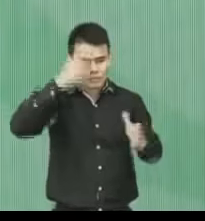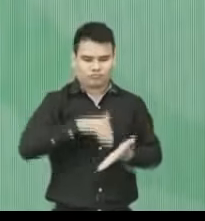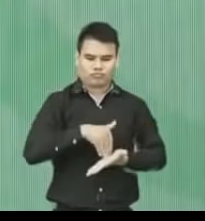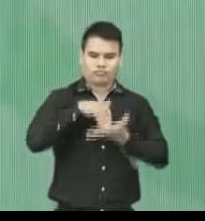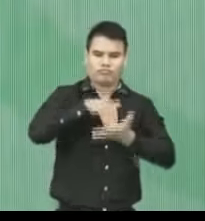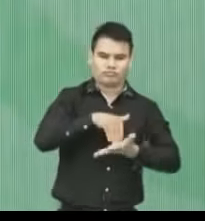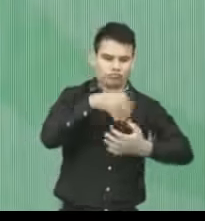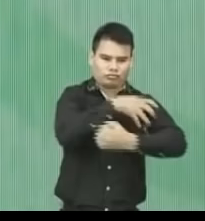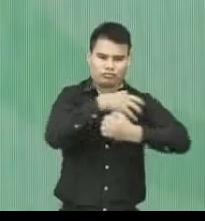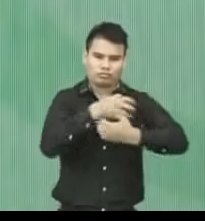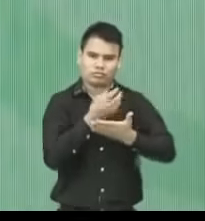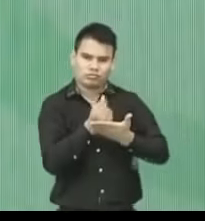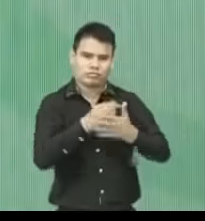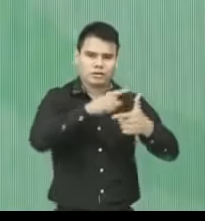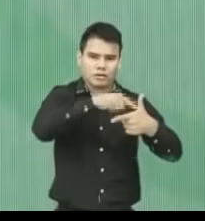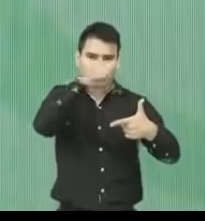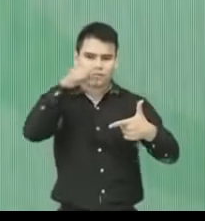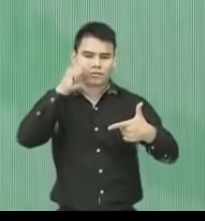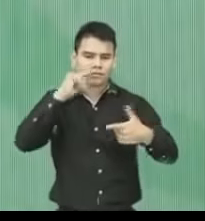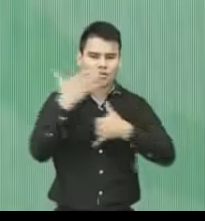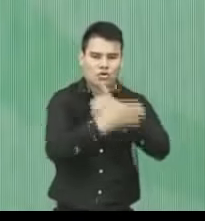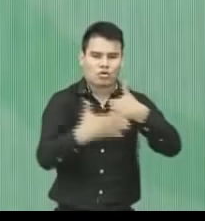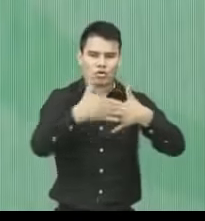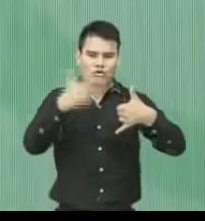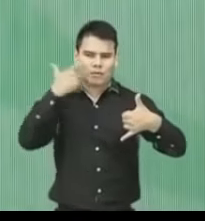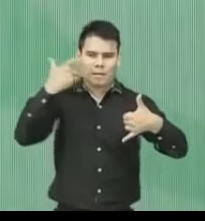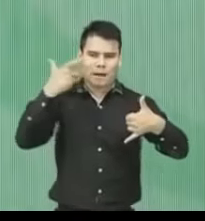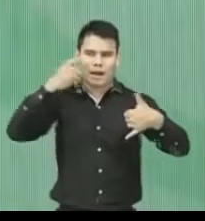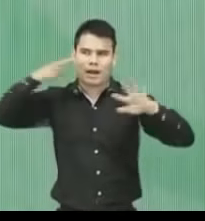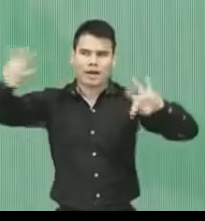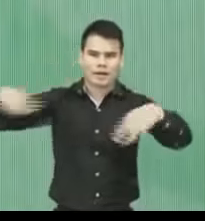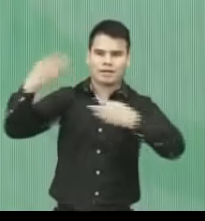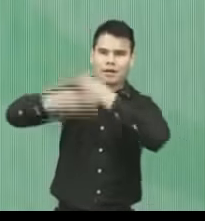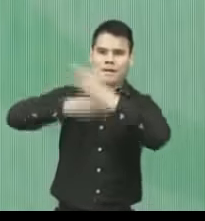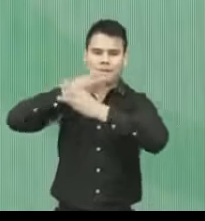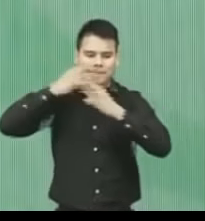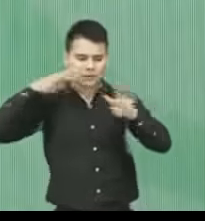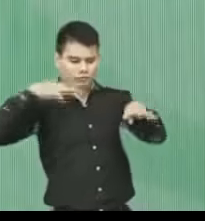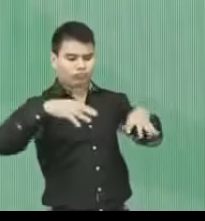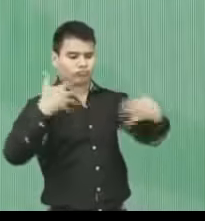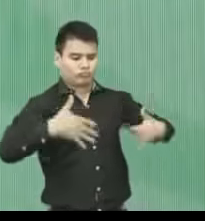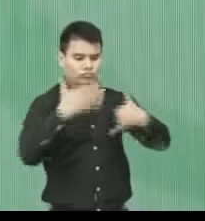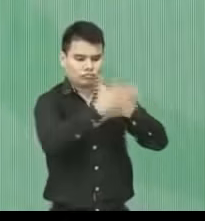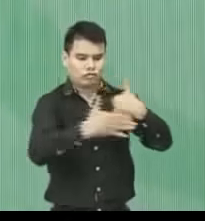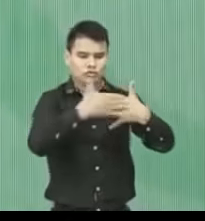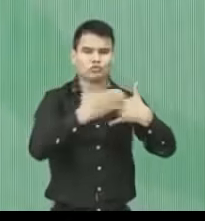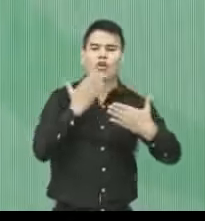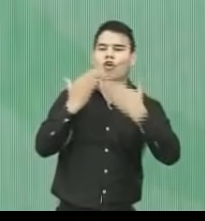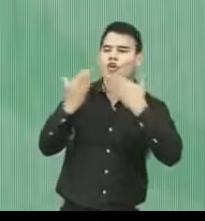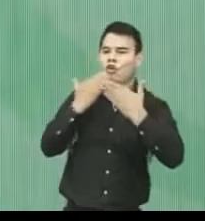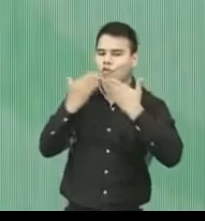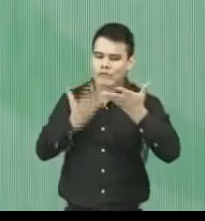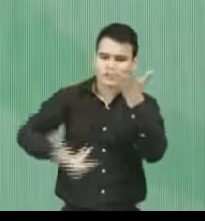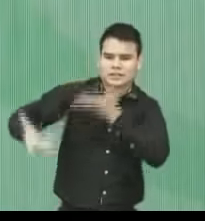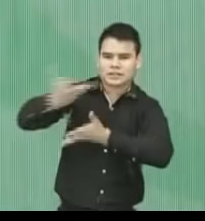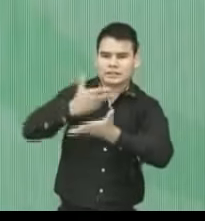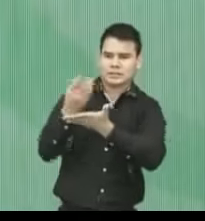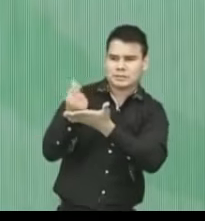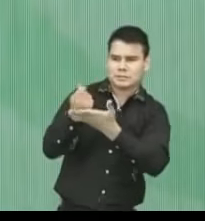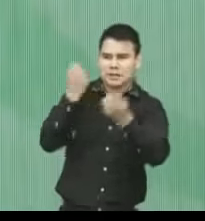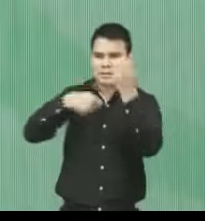macroeconómica que le ha valido a colombia a ser destacada en todo el mundo y que ha mantenido siempre la confianza por parte de los